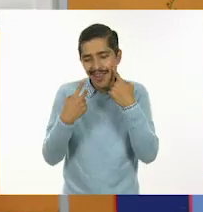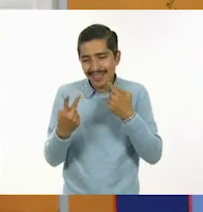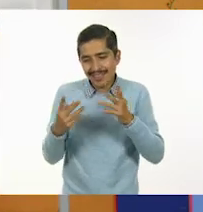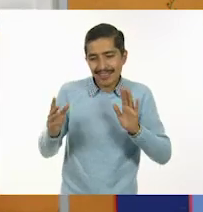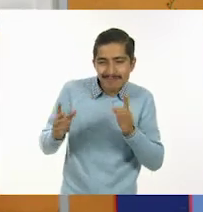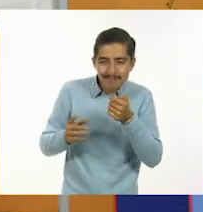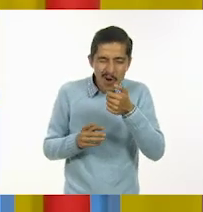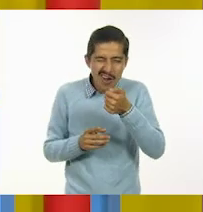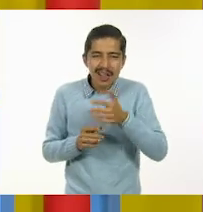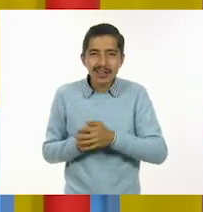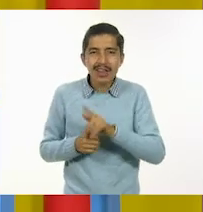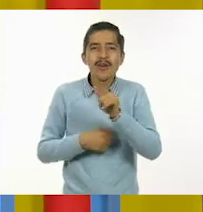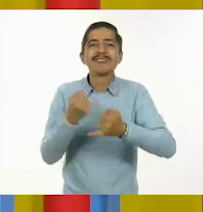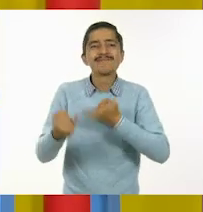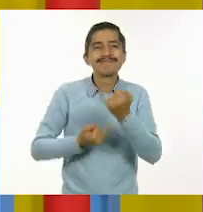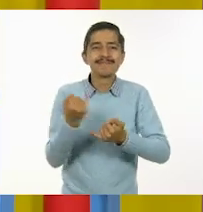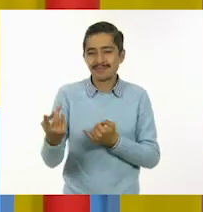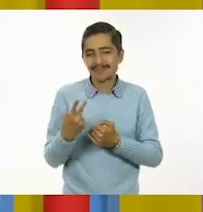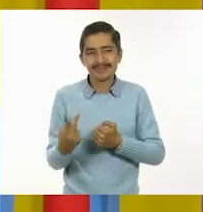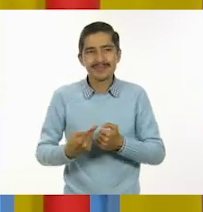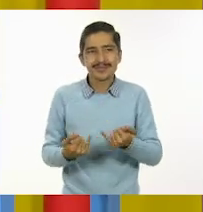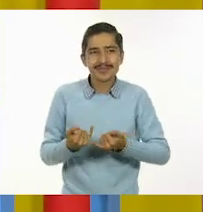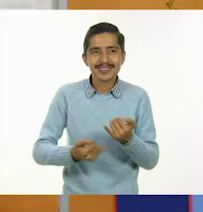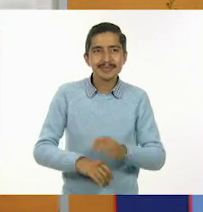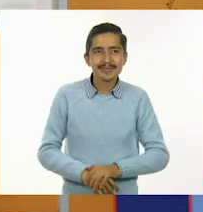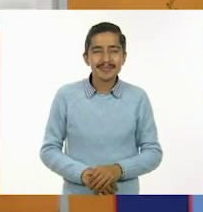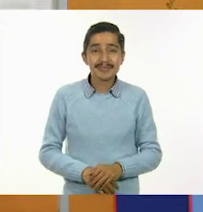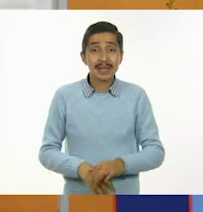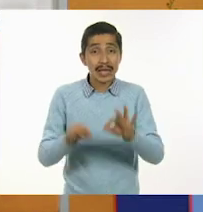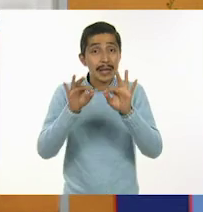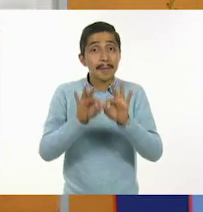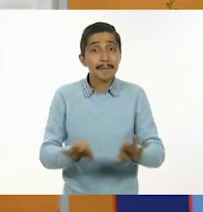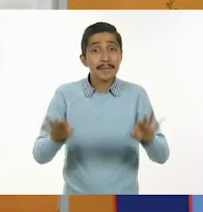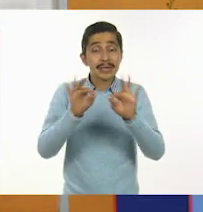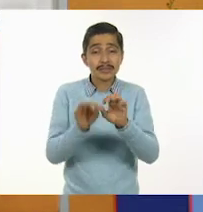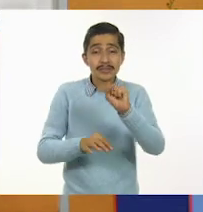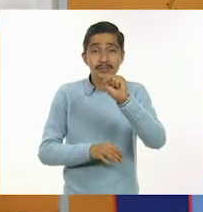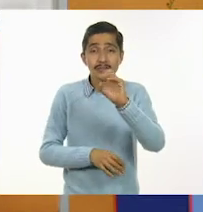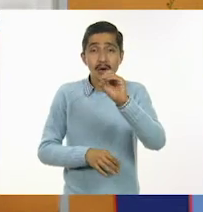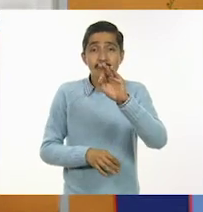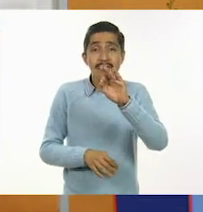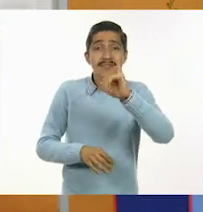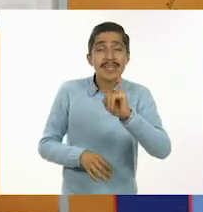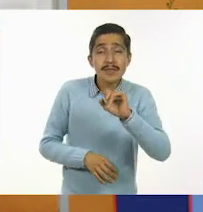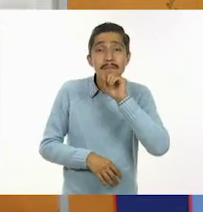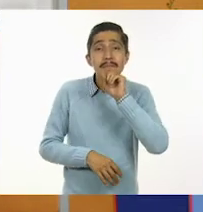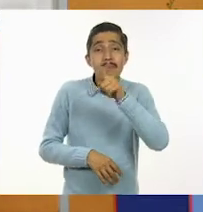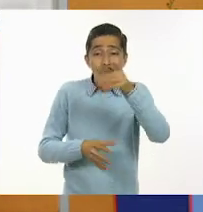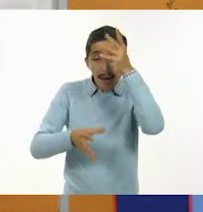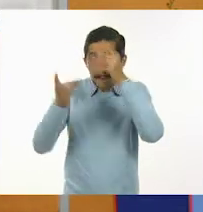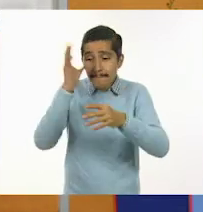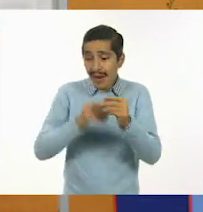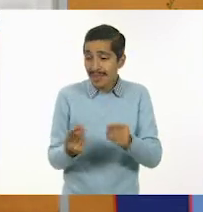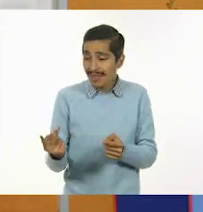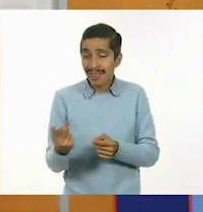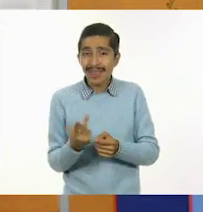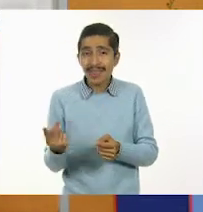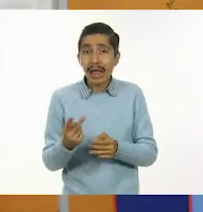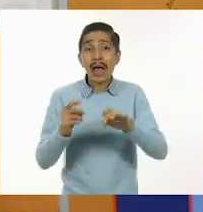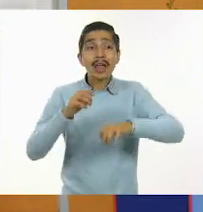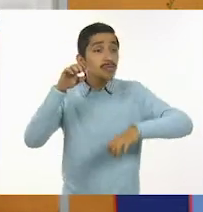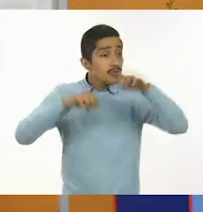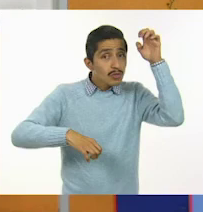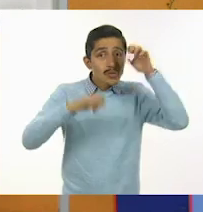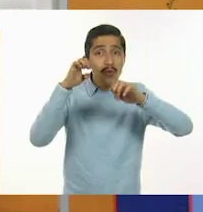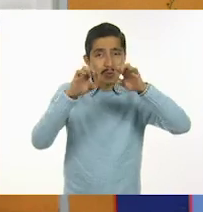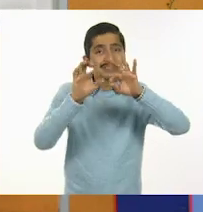ya, luego nos pusimos a jugar las dos. Y lo importante es que Sophie está aprendiendo contigo. Los adultos somos muy importantes